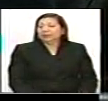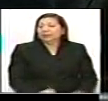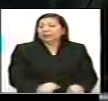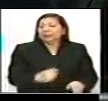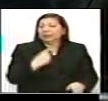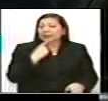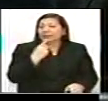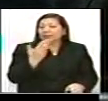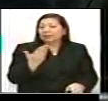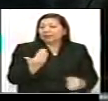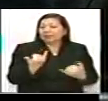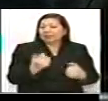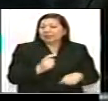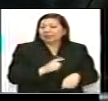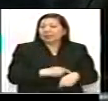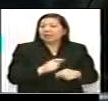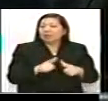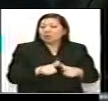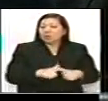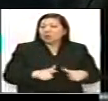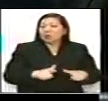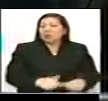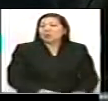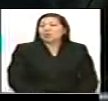está registrando en ese lugar, ¿no?